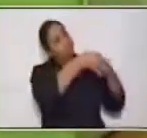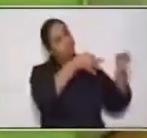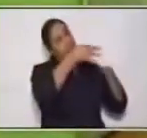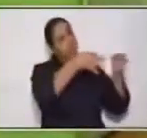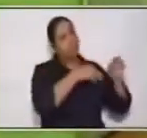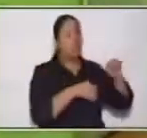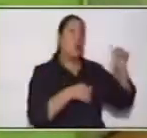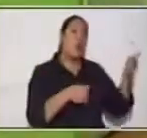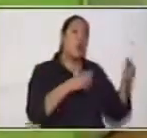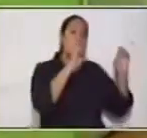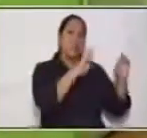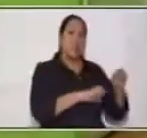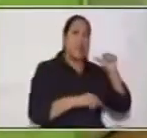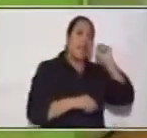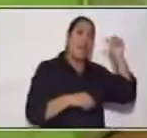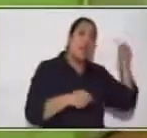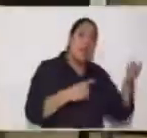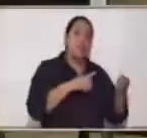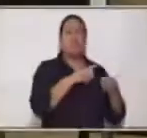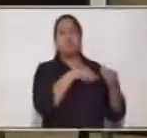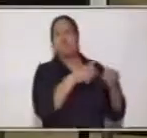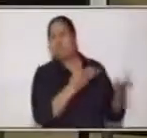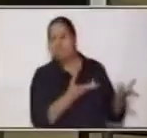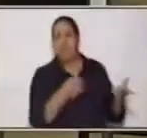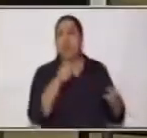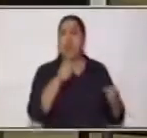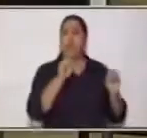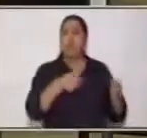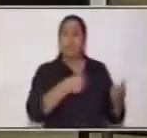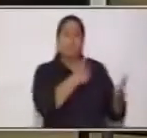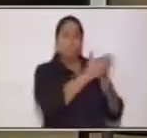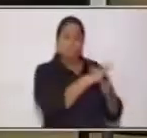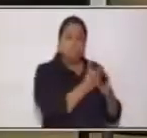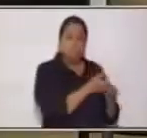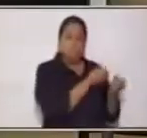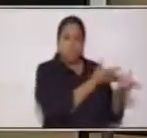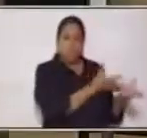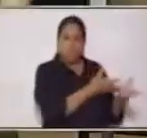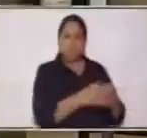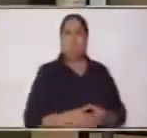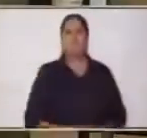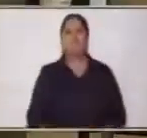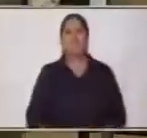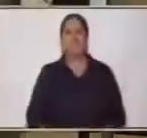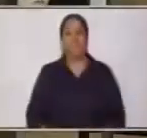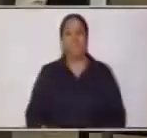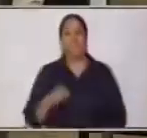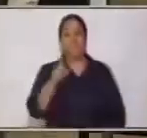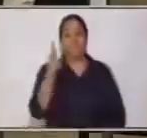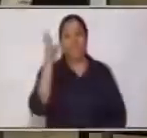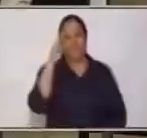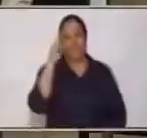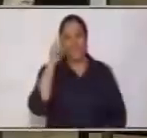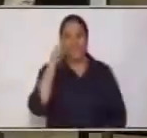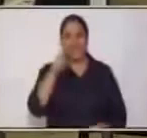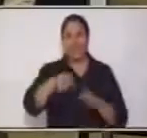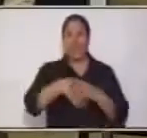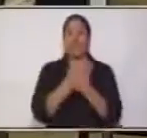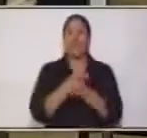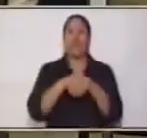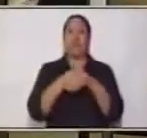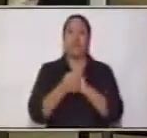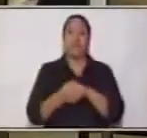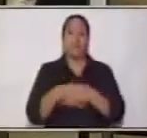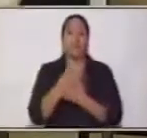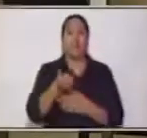con alguien más, que puedan ustedes pues aprender también en conjunto. Muy bien. Te recordamos que te tienes que lavar las